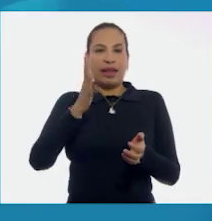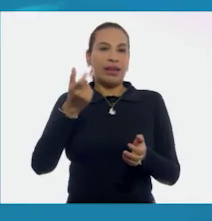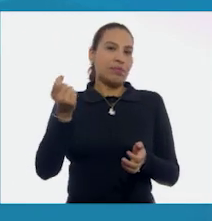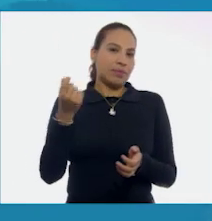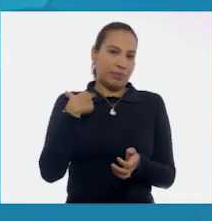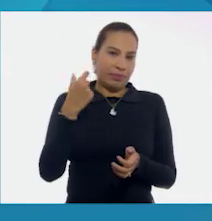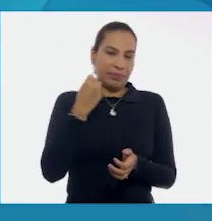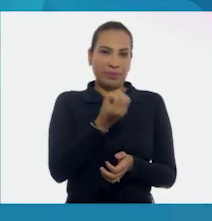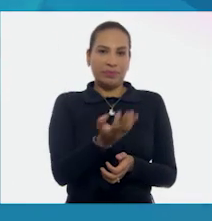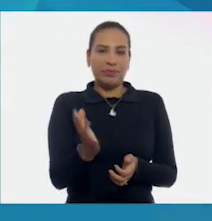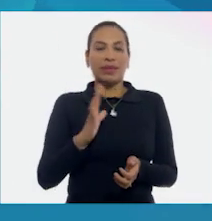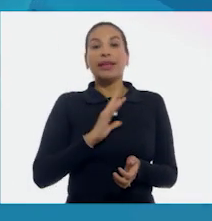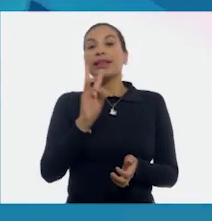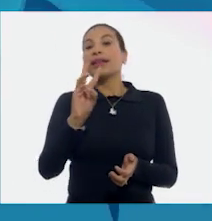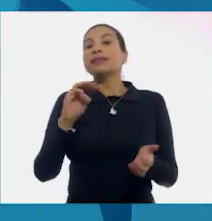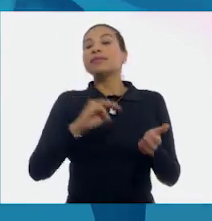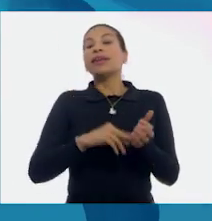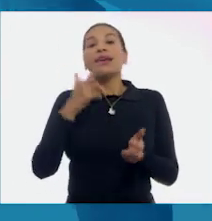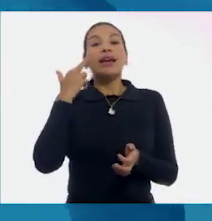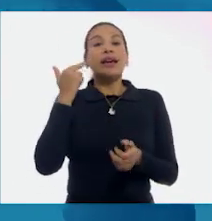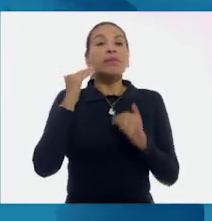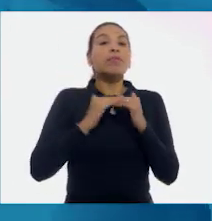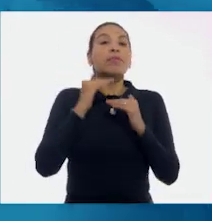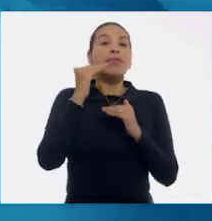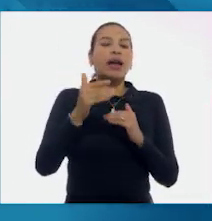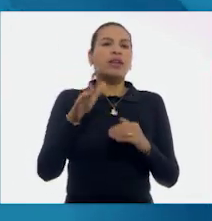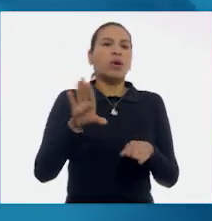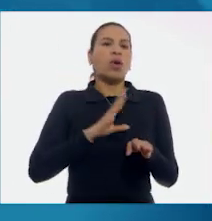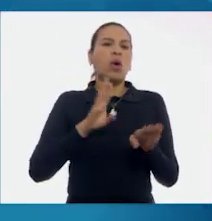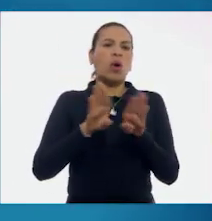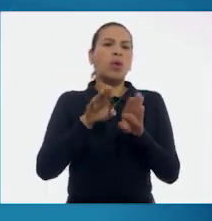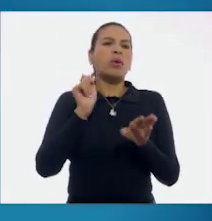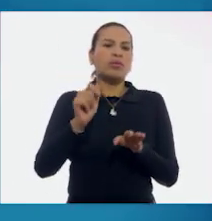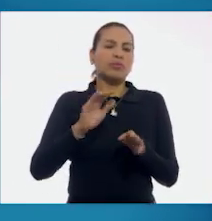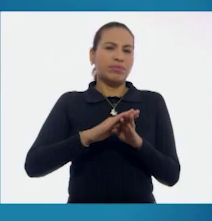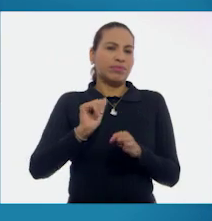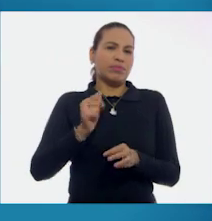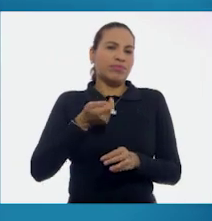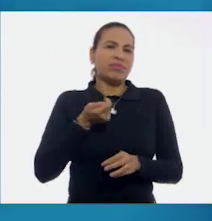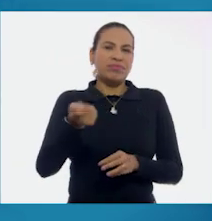matado, mataron 3000 ratas más que eran como pequeños conejos.